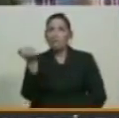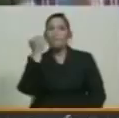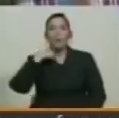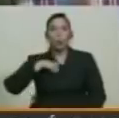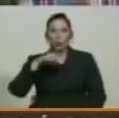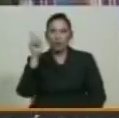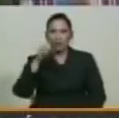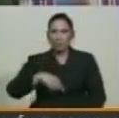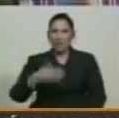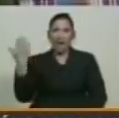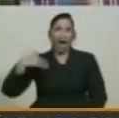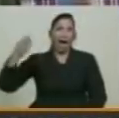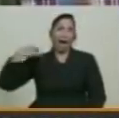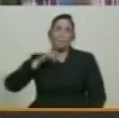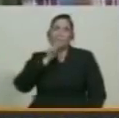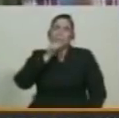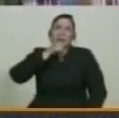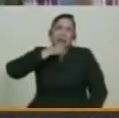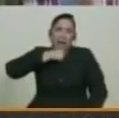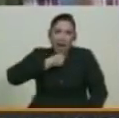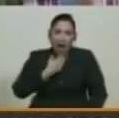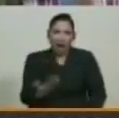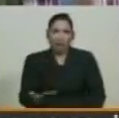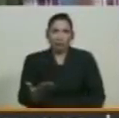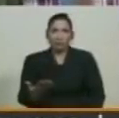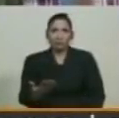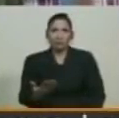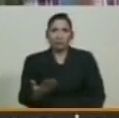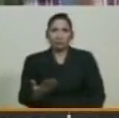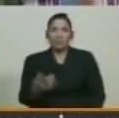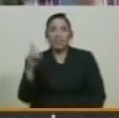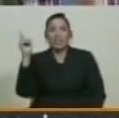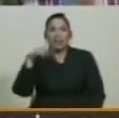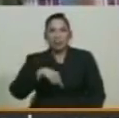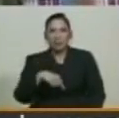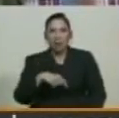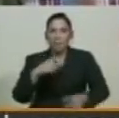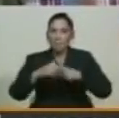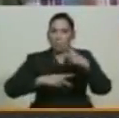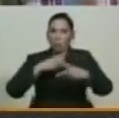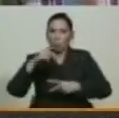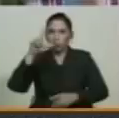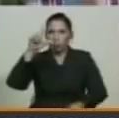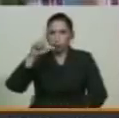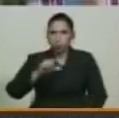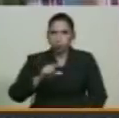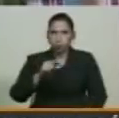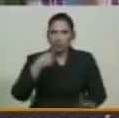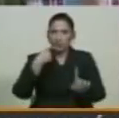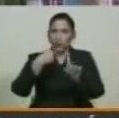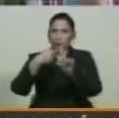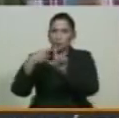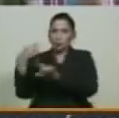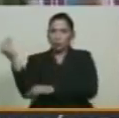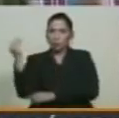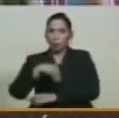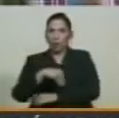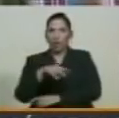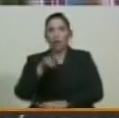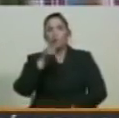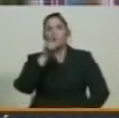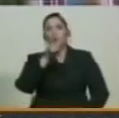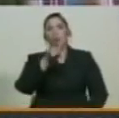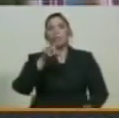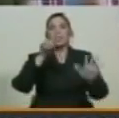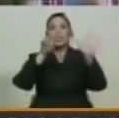vencidas. Aparte de eso, hay una serie de productos en menor cantidad que hacen sumar la cantidad de